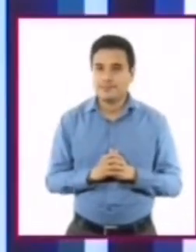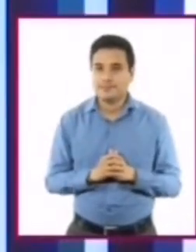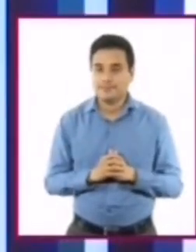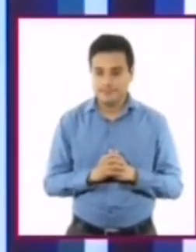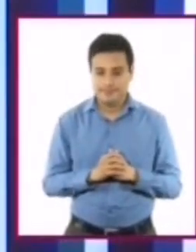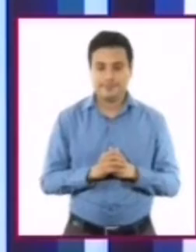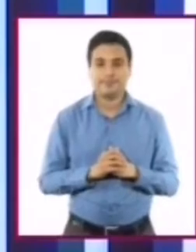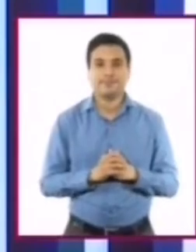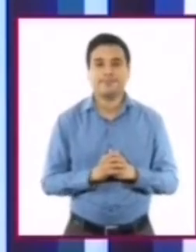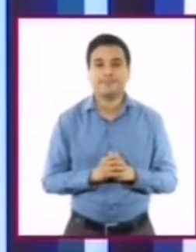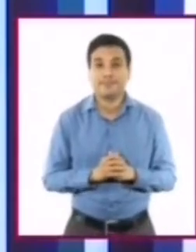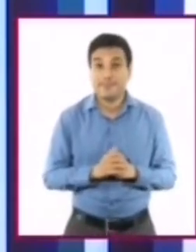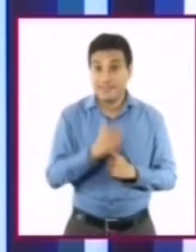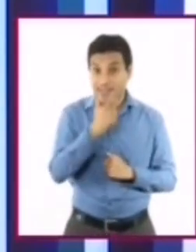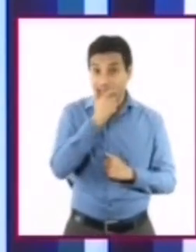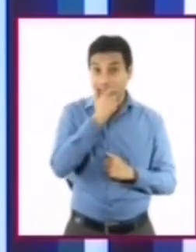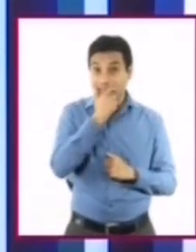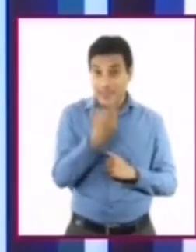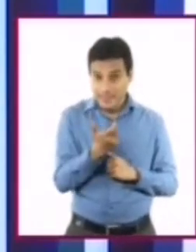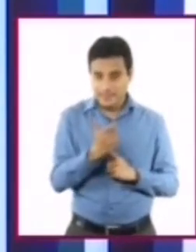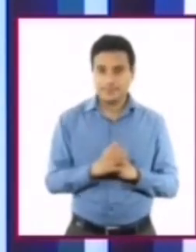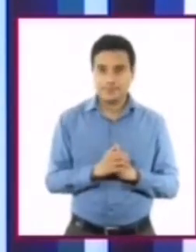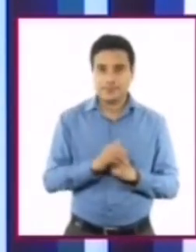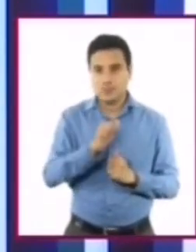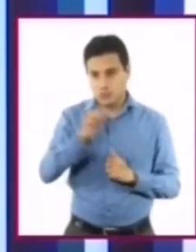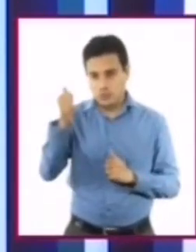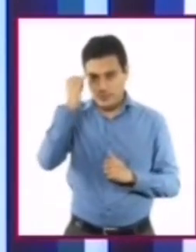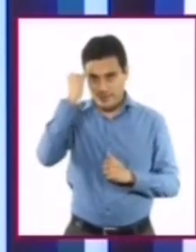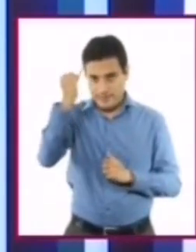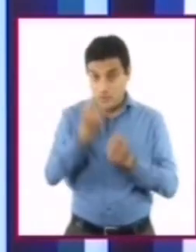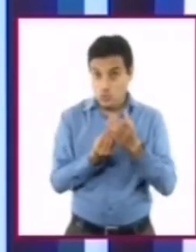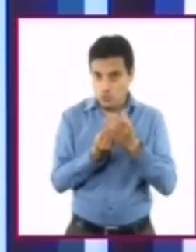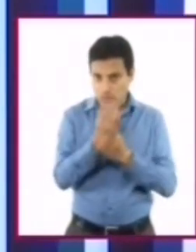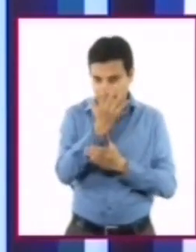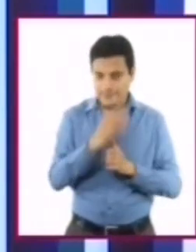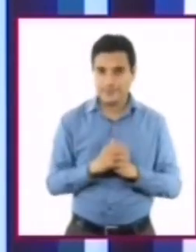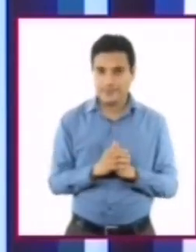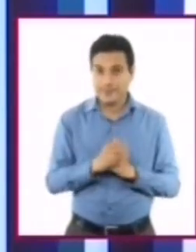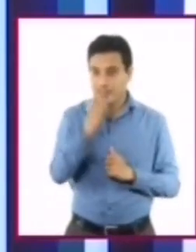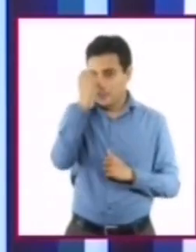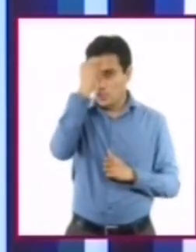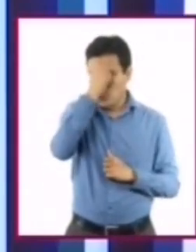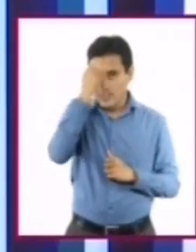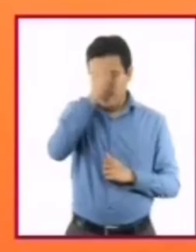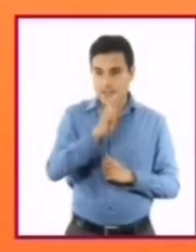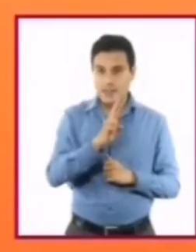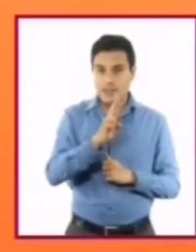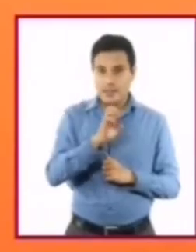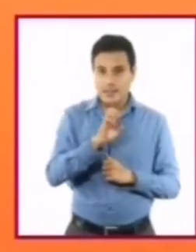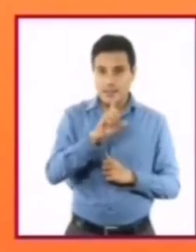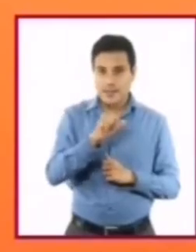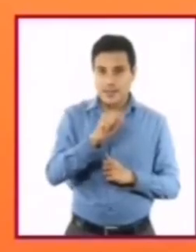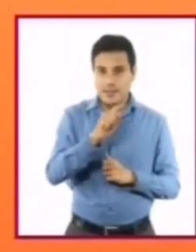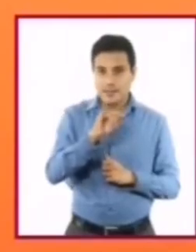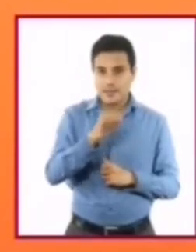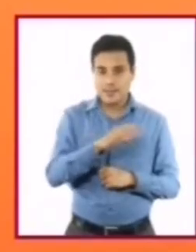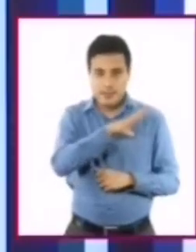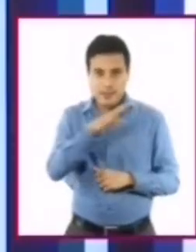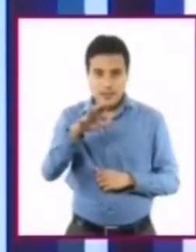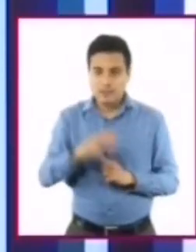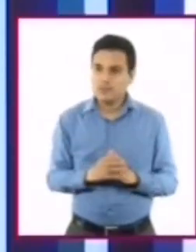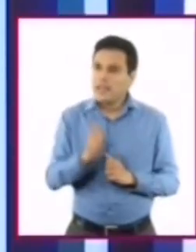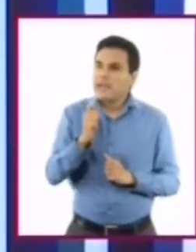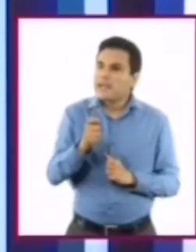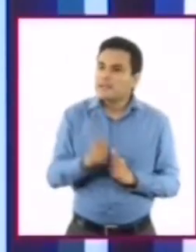Para esto, Einstein tuvo que formular otra teoría, la teoría de la relatividad general. ¿Y en qué